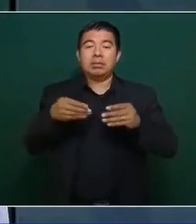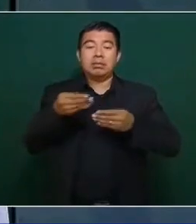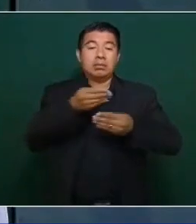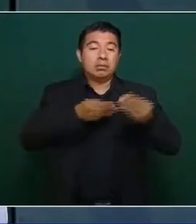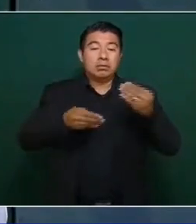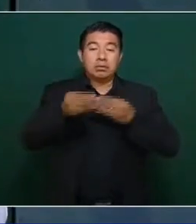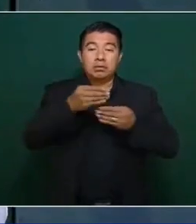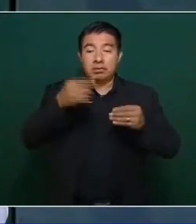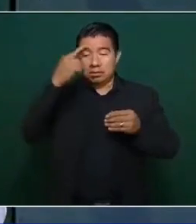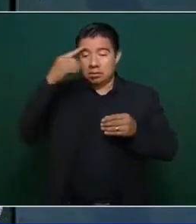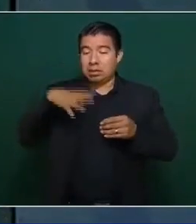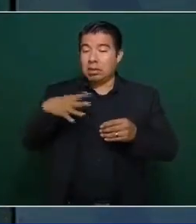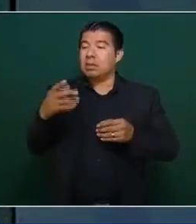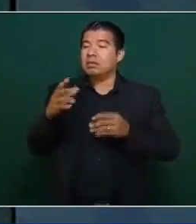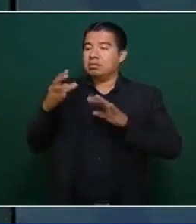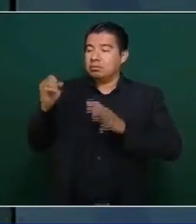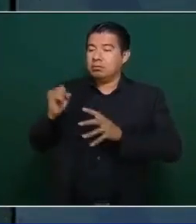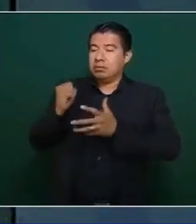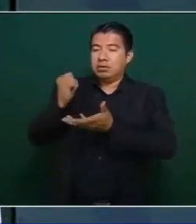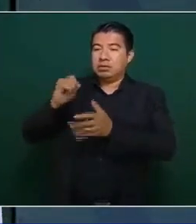del presupuesto federal,